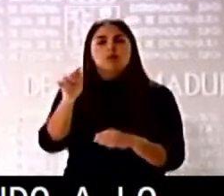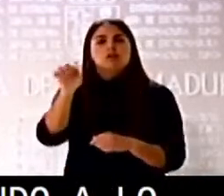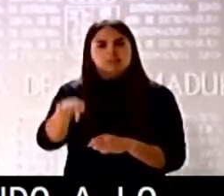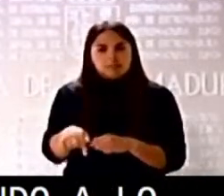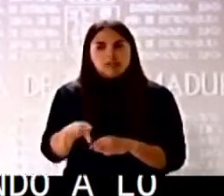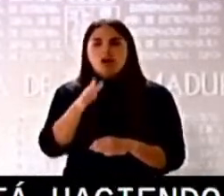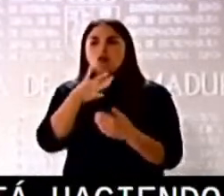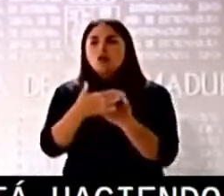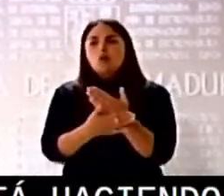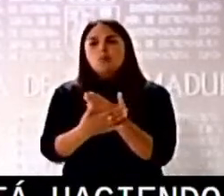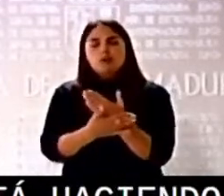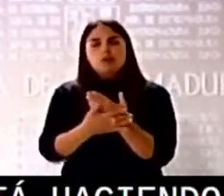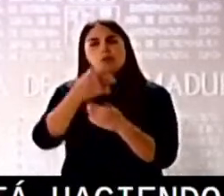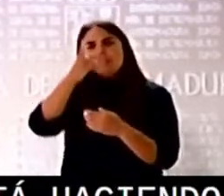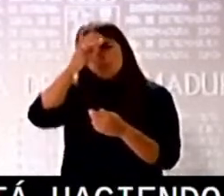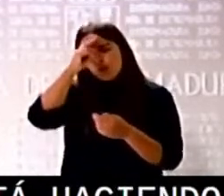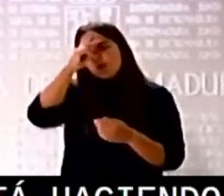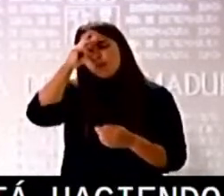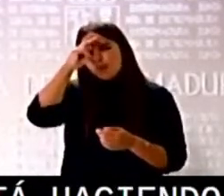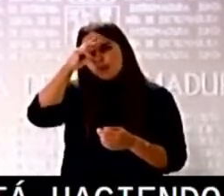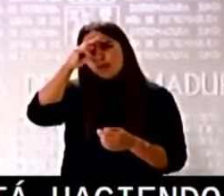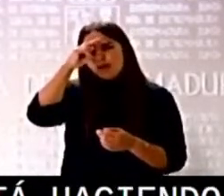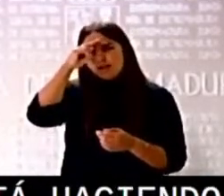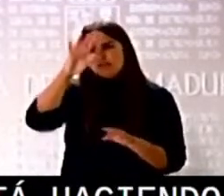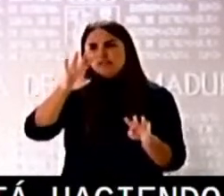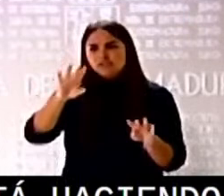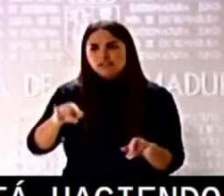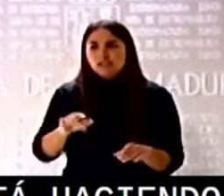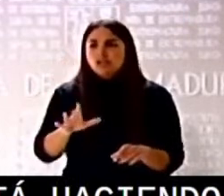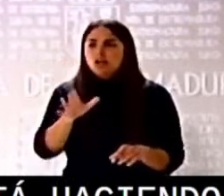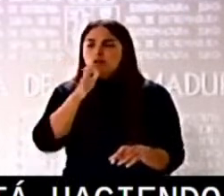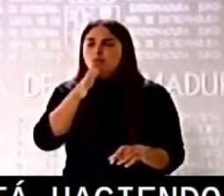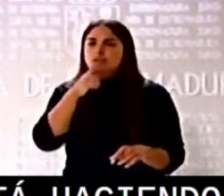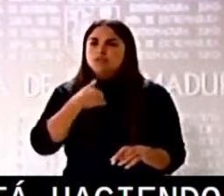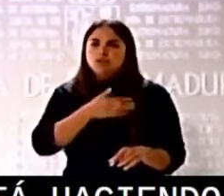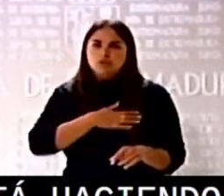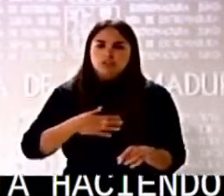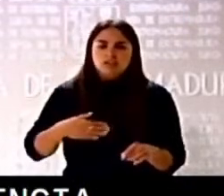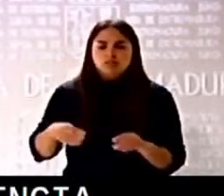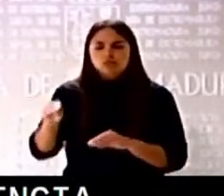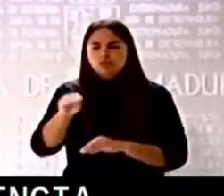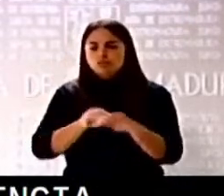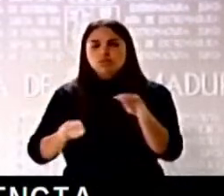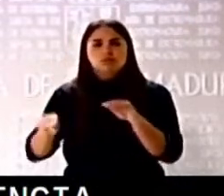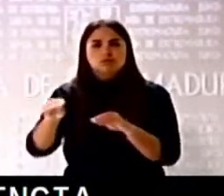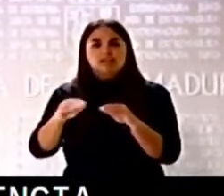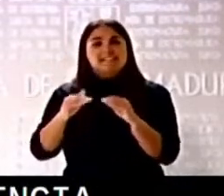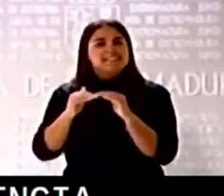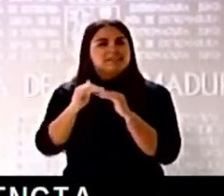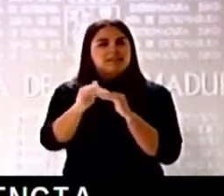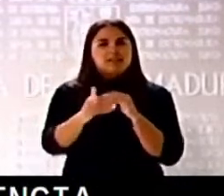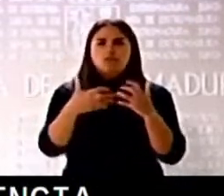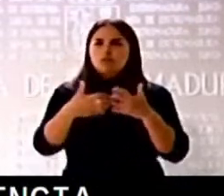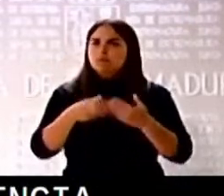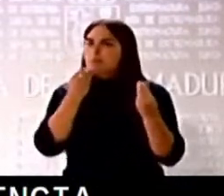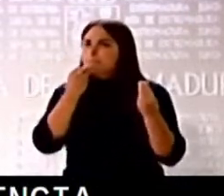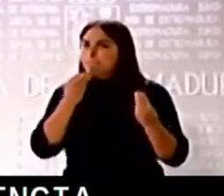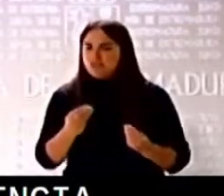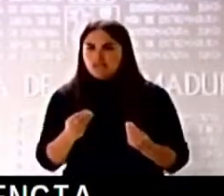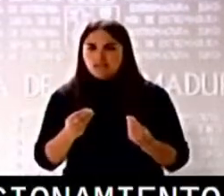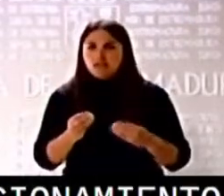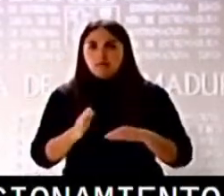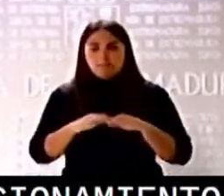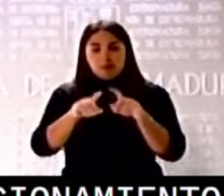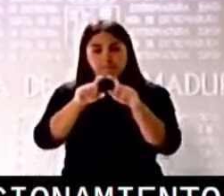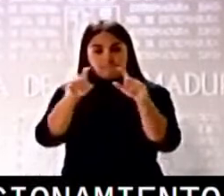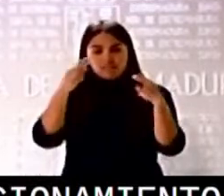siendo un Gobierno que se preocupa por la solvencia financiera, la estabilidad y el buen funcionamiento de una